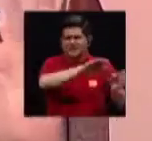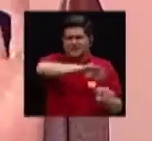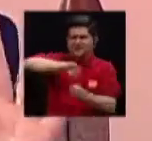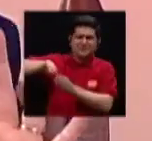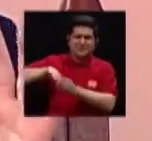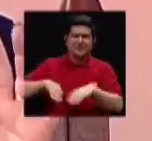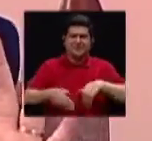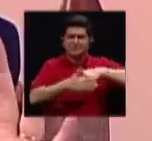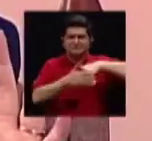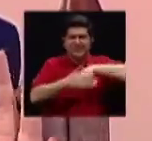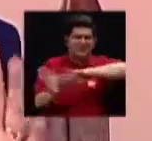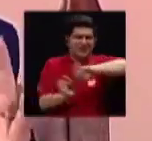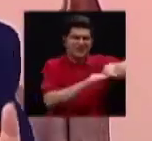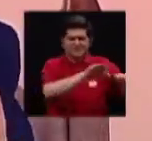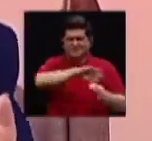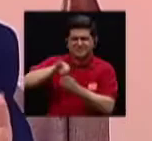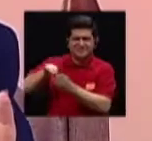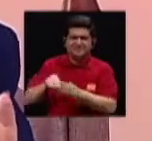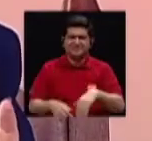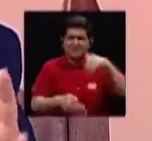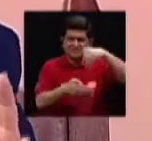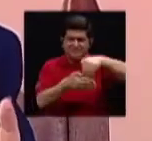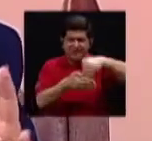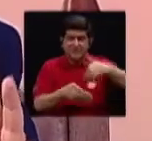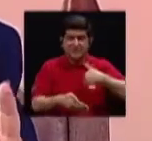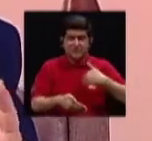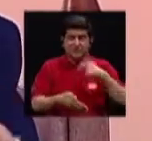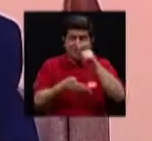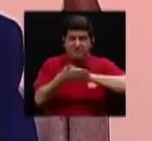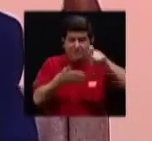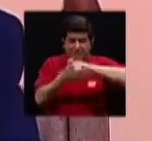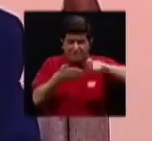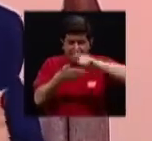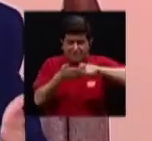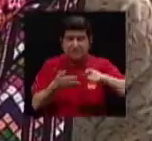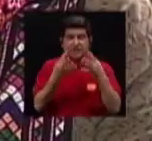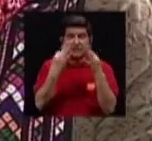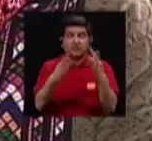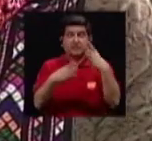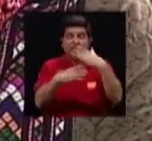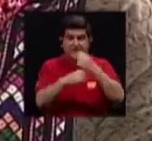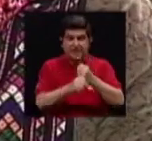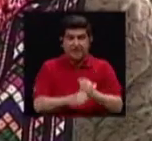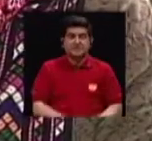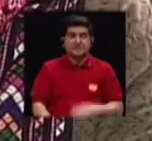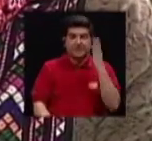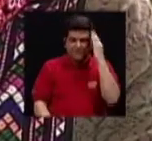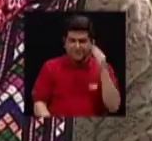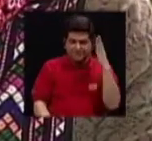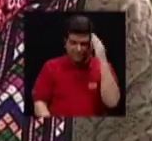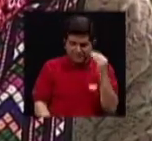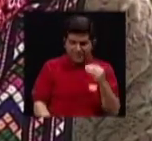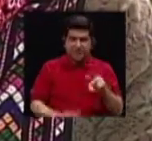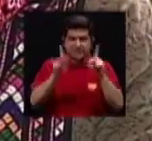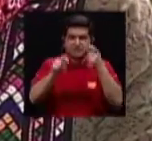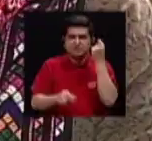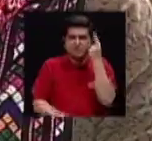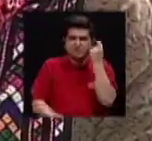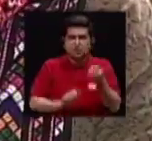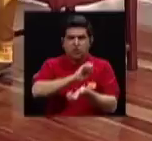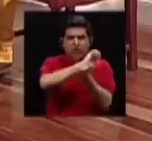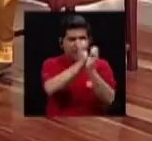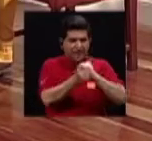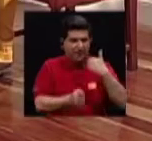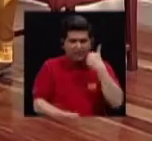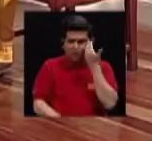obstáculos que están documentados en una memoria, que quisimos hacer como una memoria vivencial, para que la gente entienda que el cambio no es